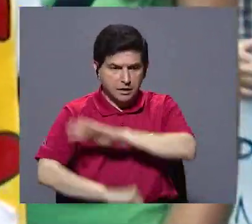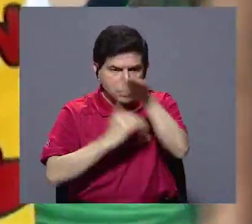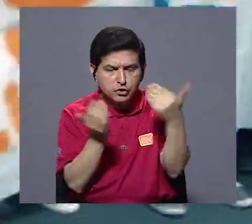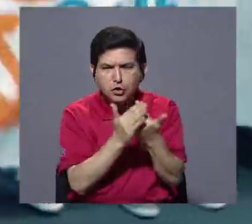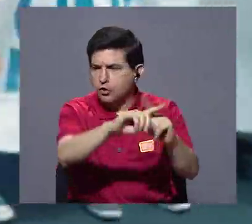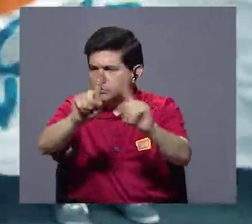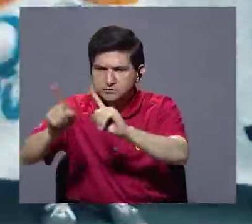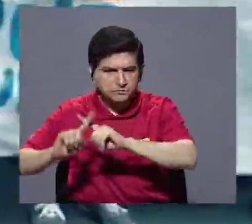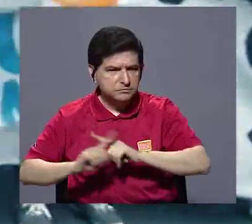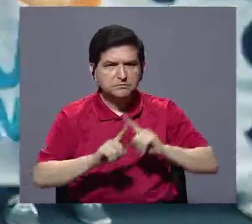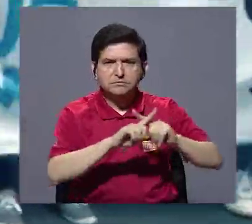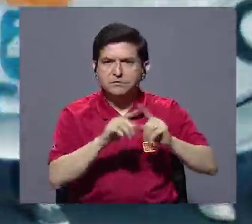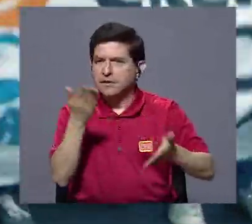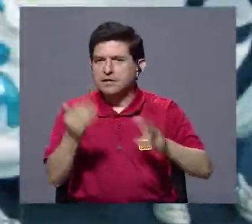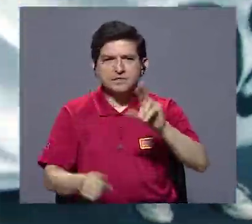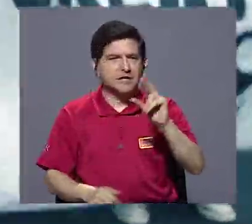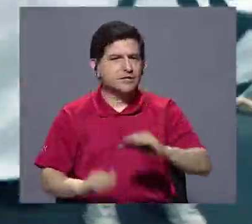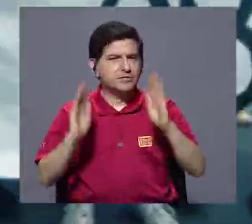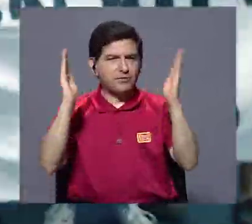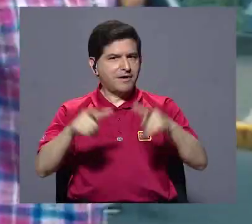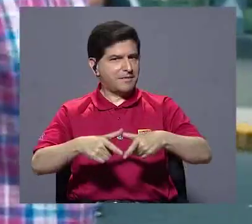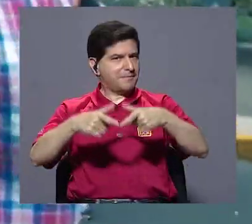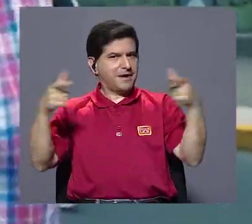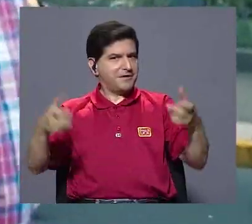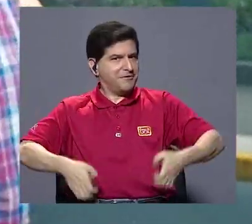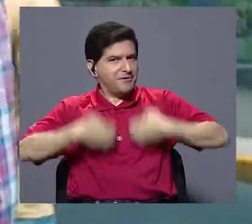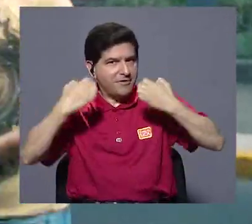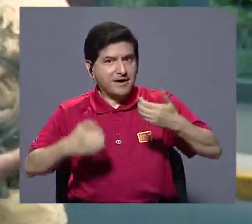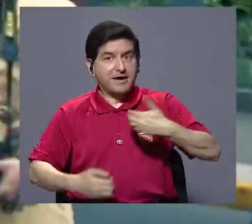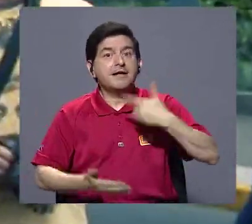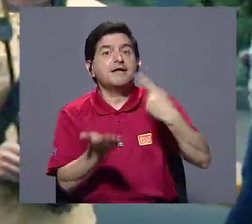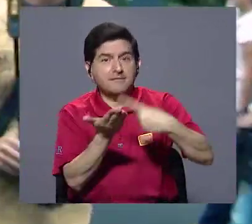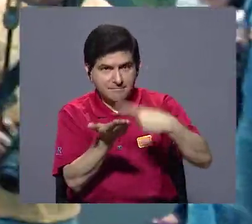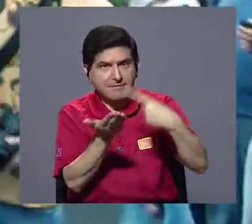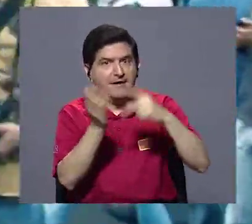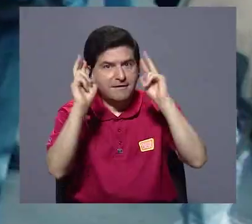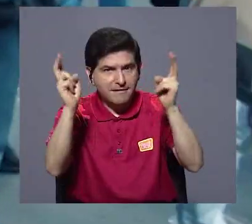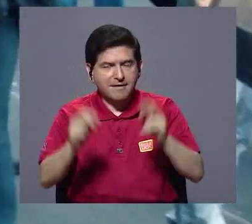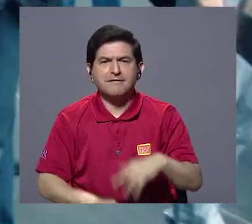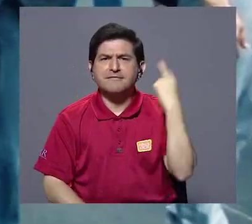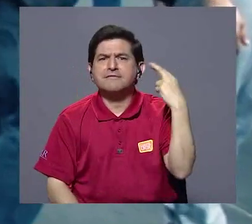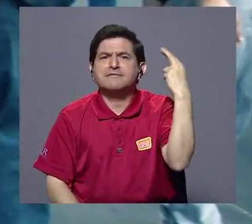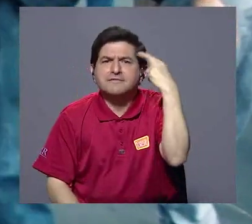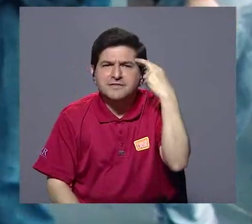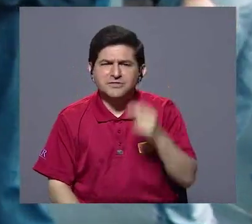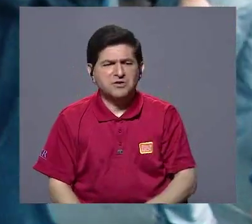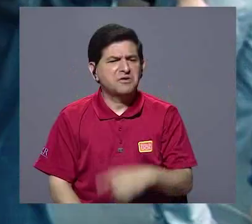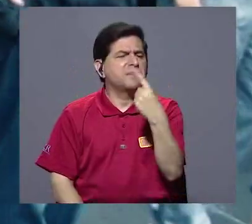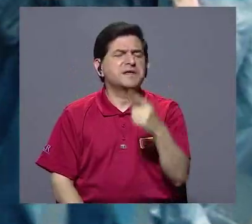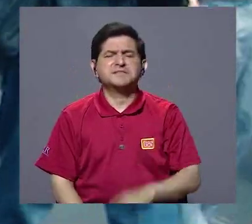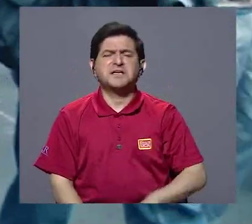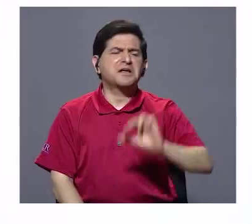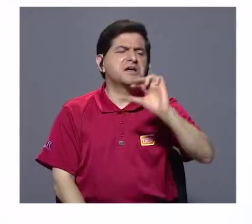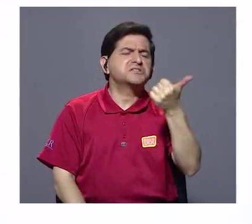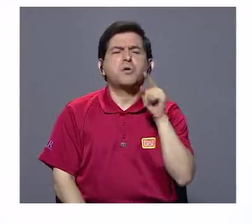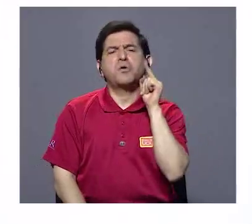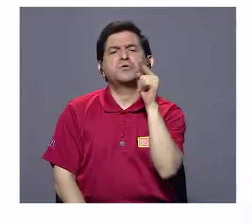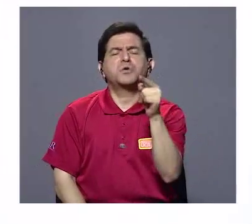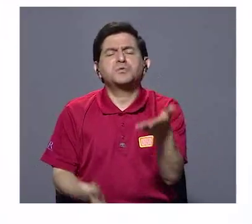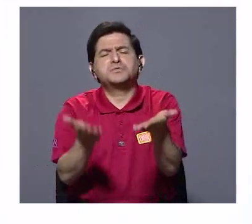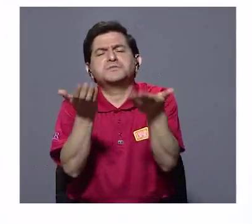éramos diferentes, tal vez no había una gran mayoría. Y empezamos a tener discusiones sobre eso, porque nos decían, es que los otros, es que